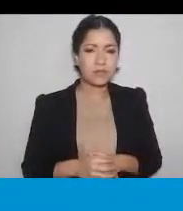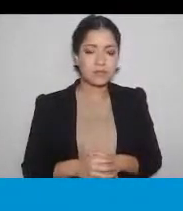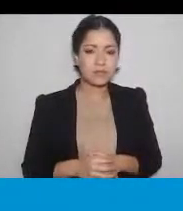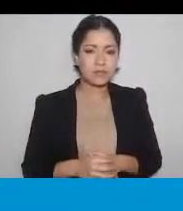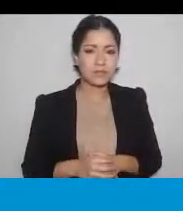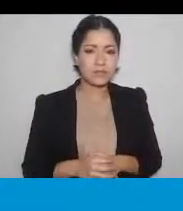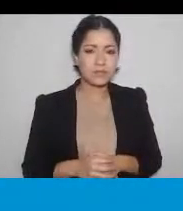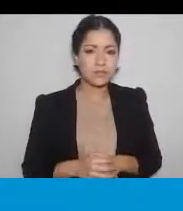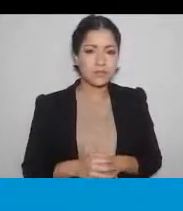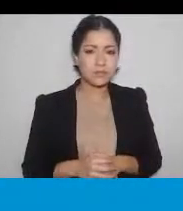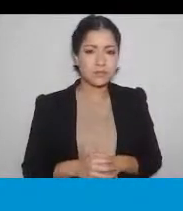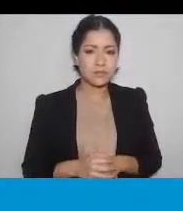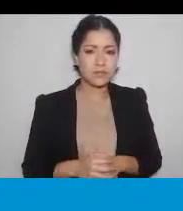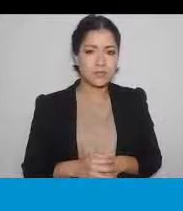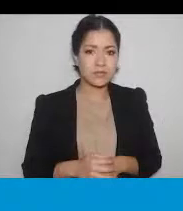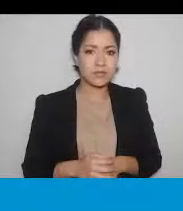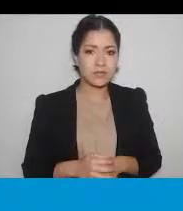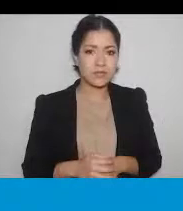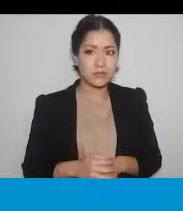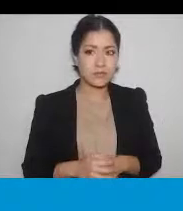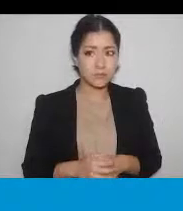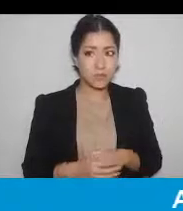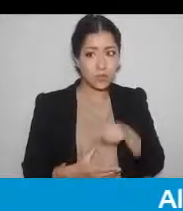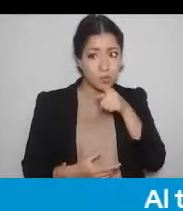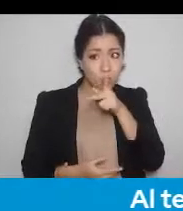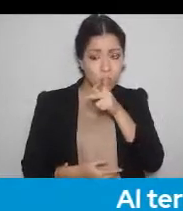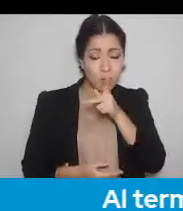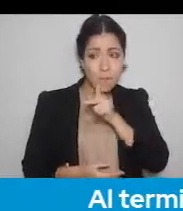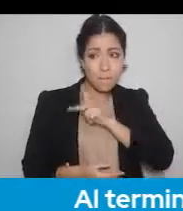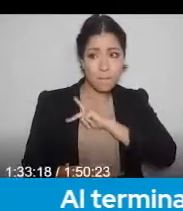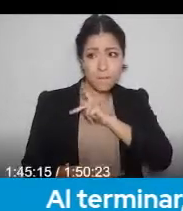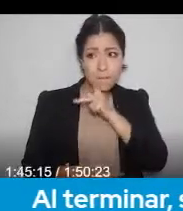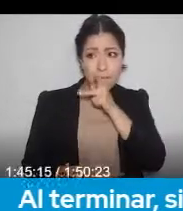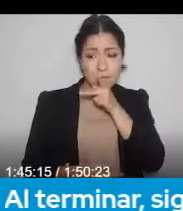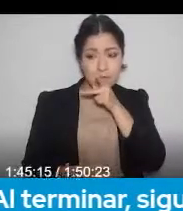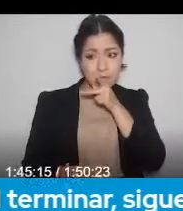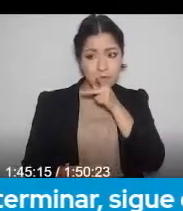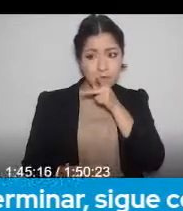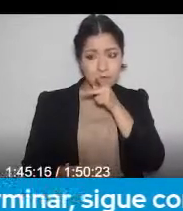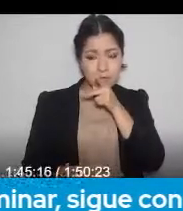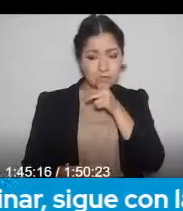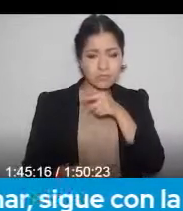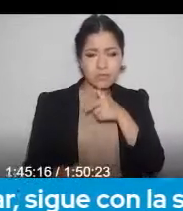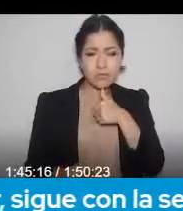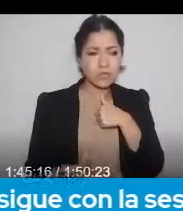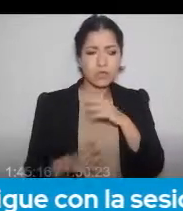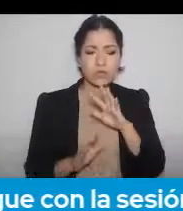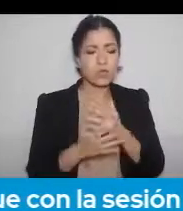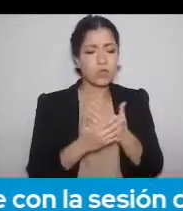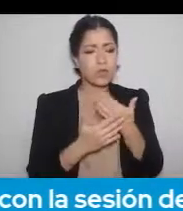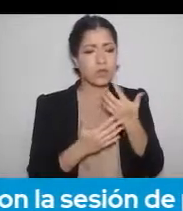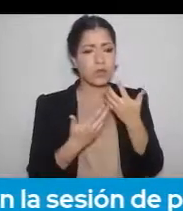No eres mi padre. No quise serlo entonces. Quiero serlo ahora.